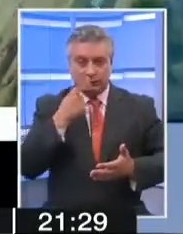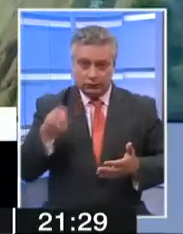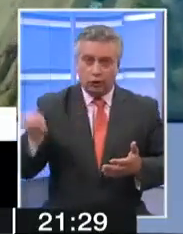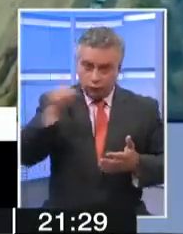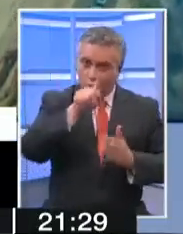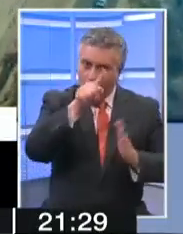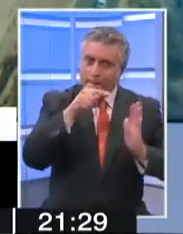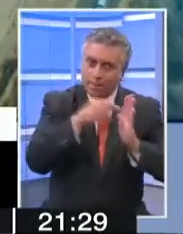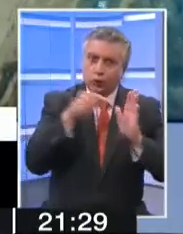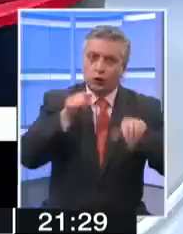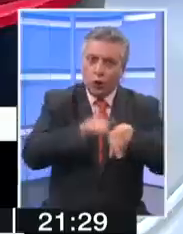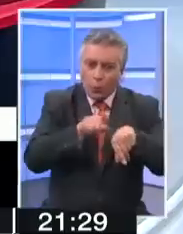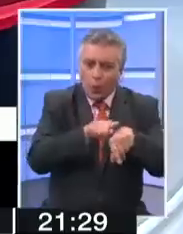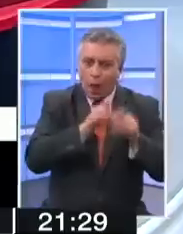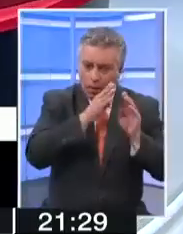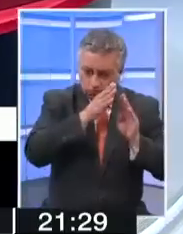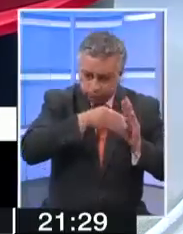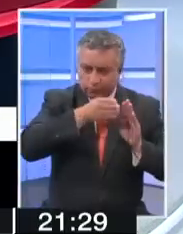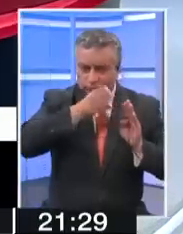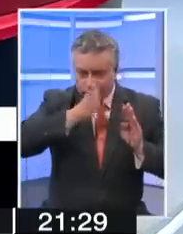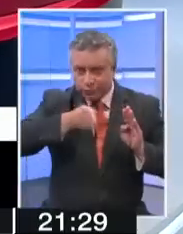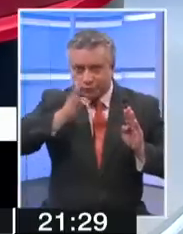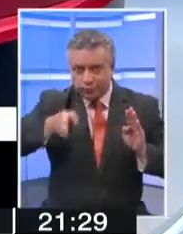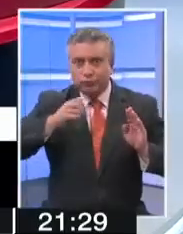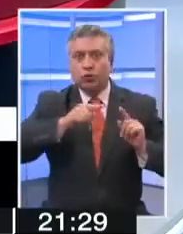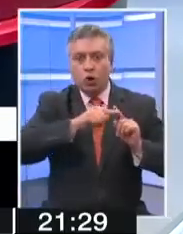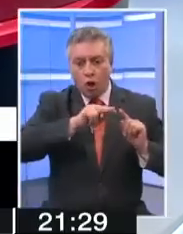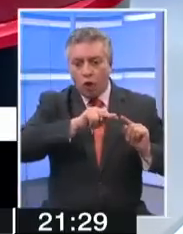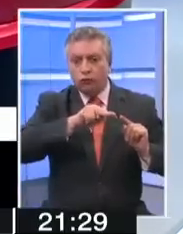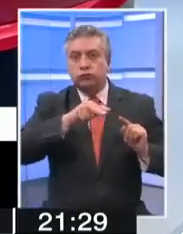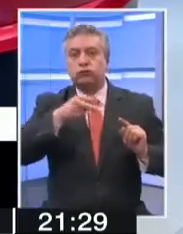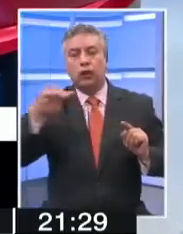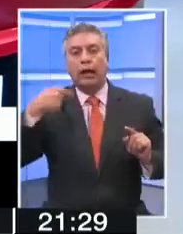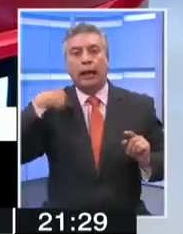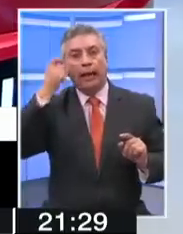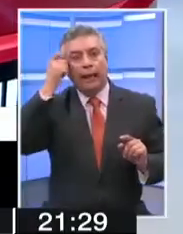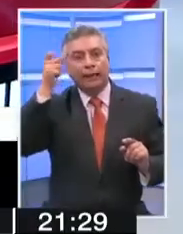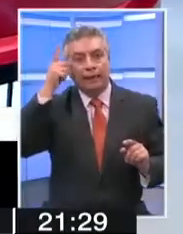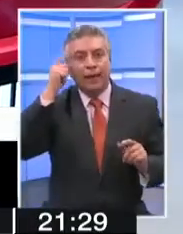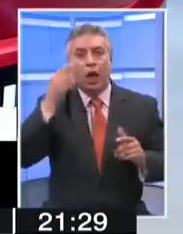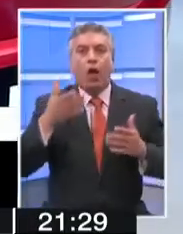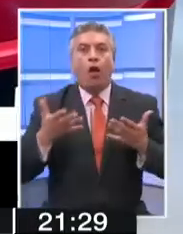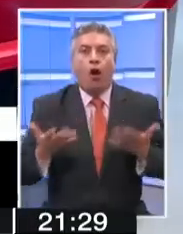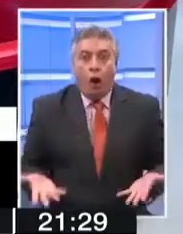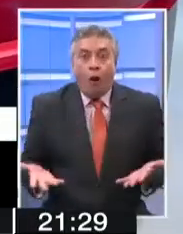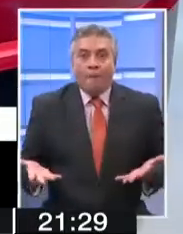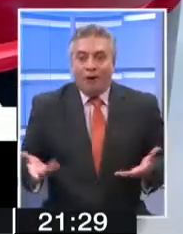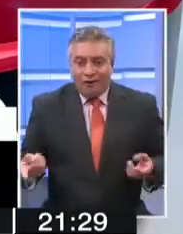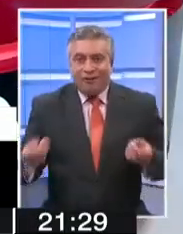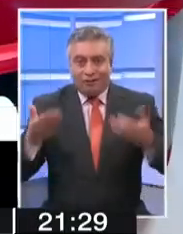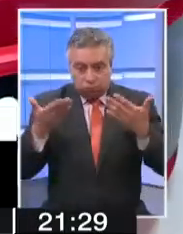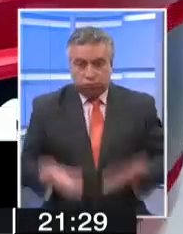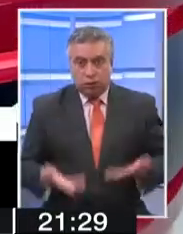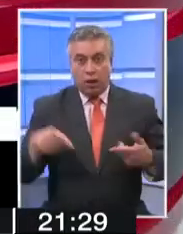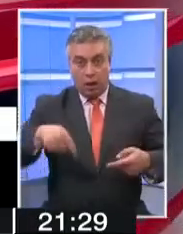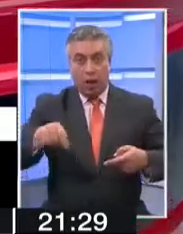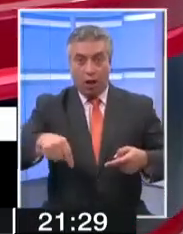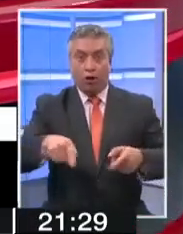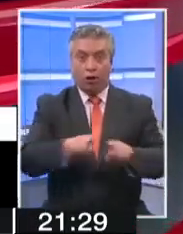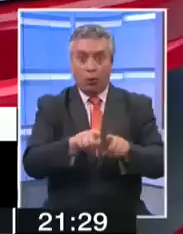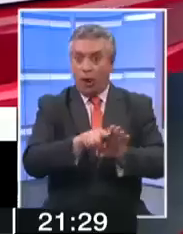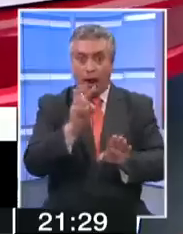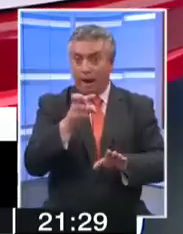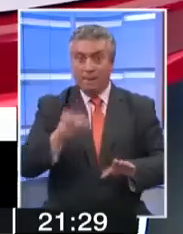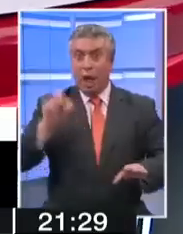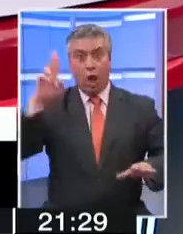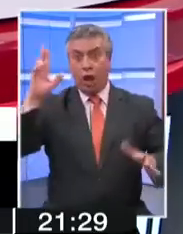ese punto cronológico, digamos. Es que quiero entender toda la evolución, alcalde, para saber cómo es que llegamos a esta situación donde estamos en el escenario de peores